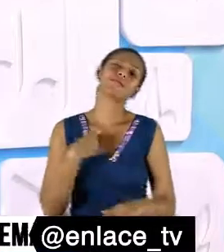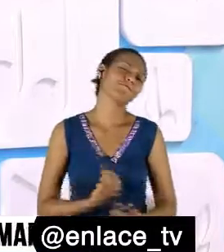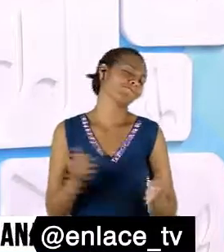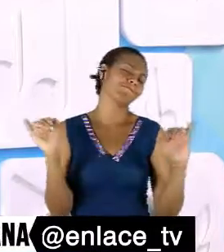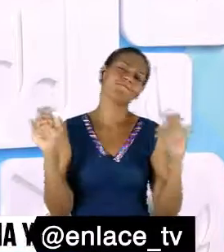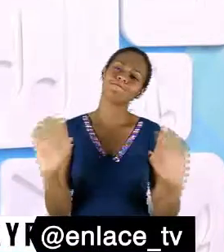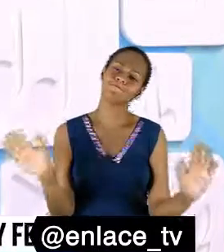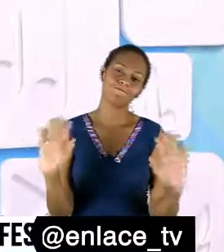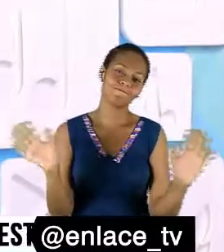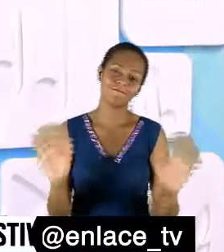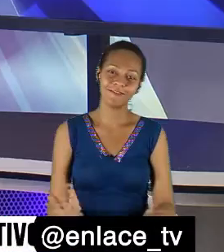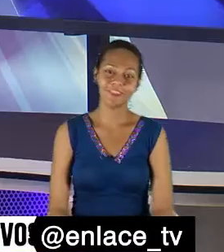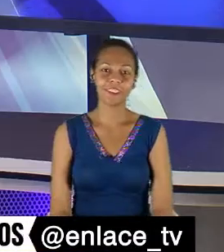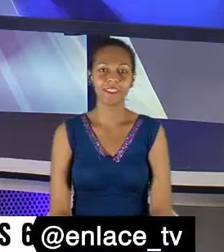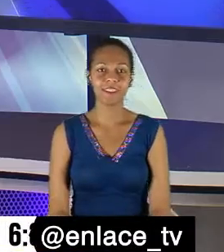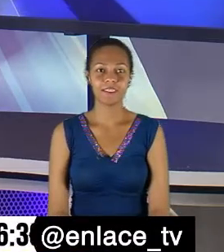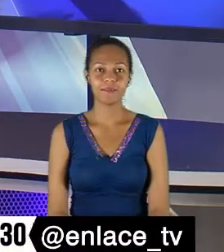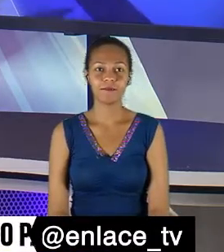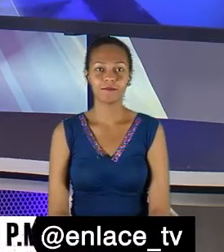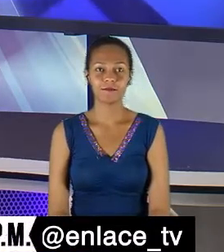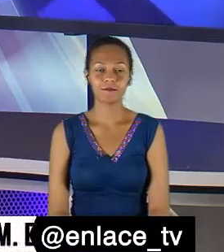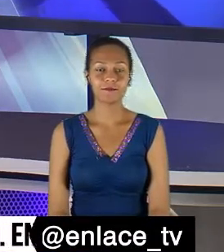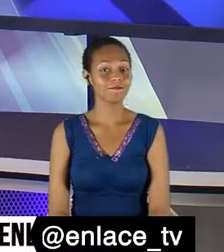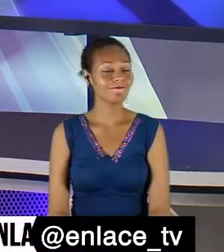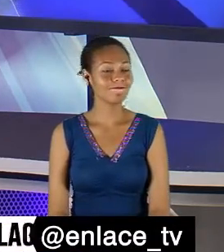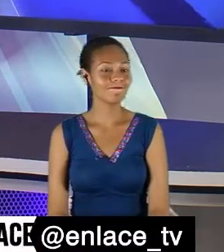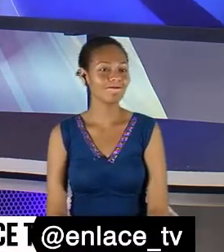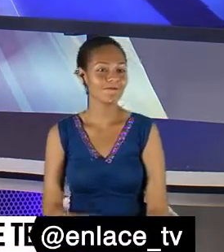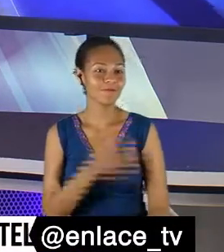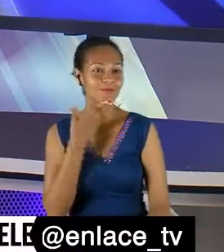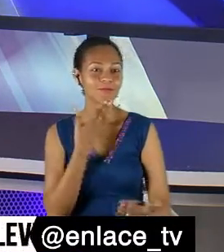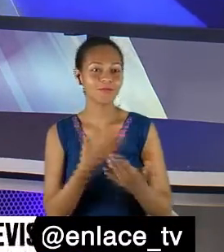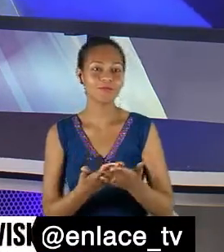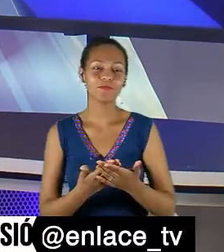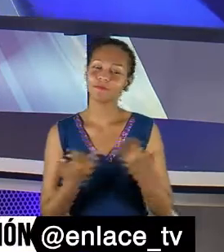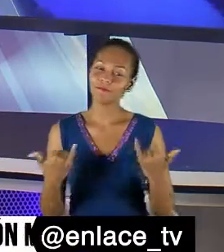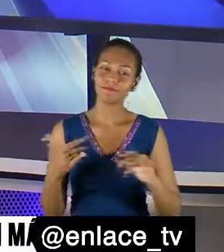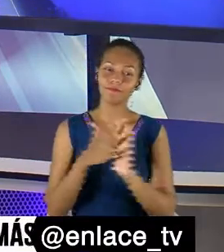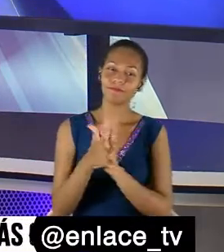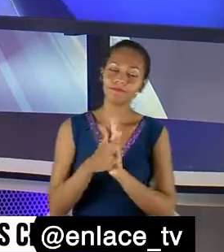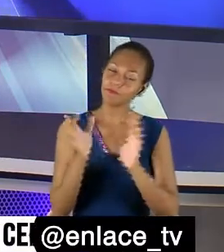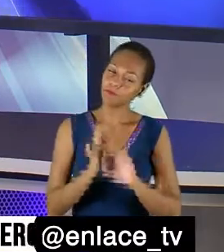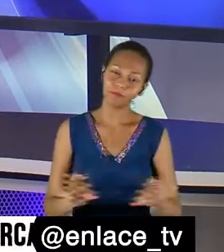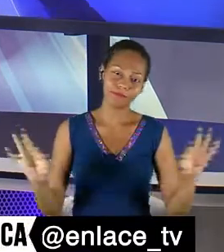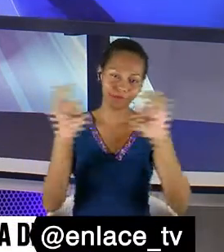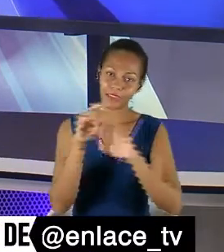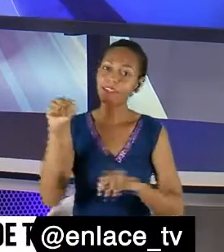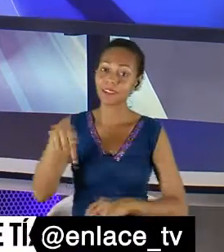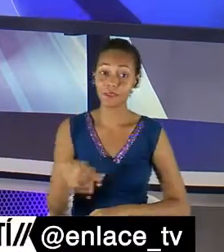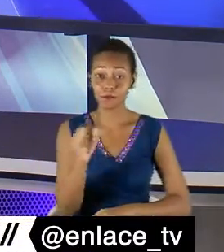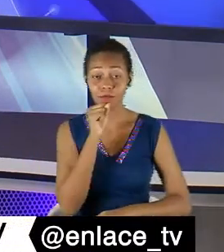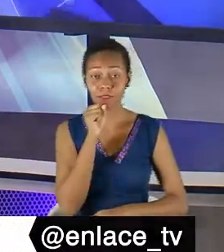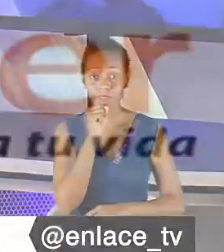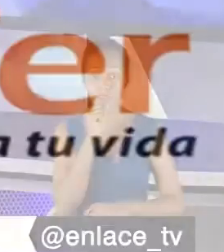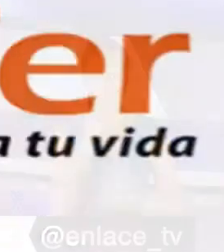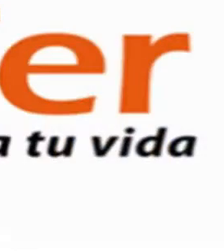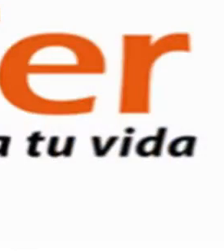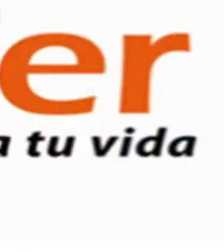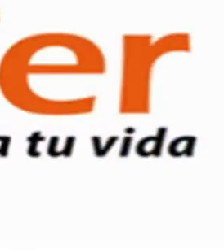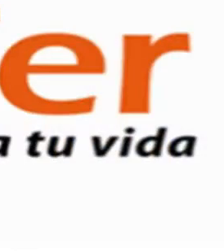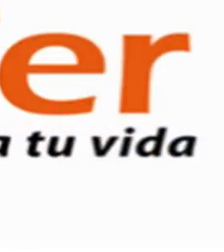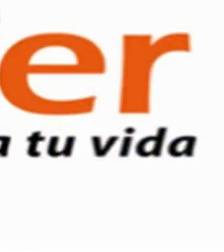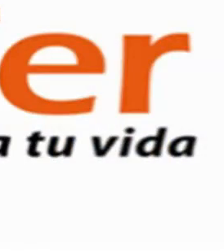siempre. Chao, chao. Gracias, Sara. Esta ha sido la información más importante de nuestra ciudad y región. Antes de despedirnos,